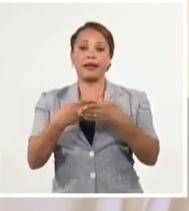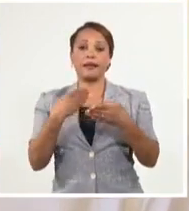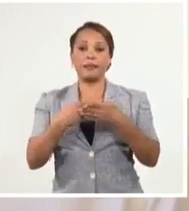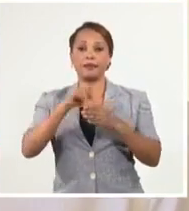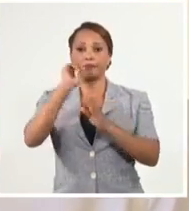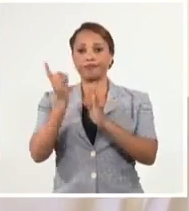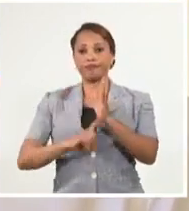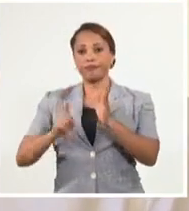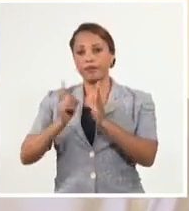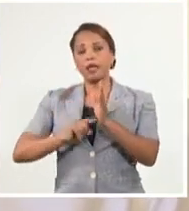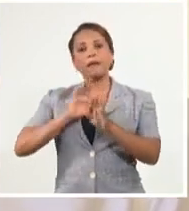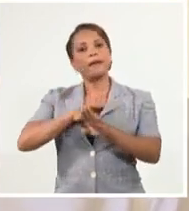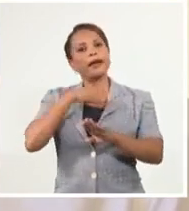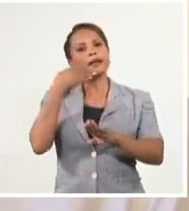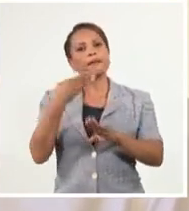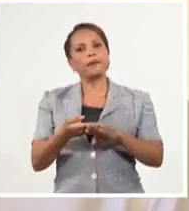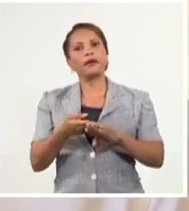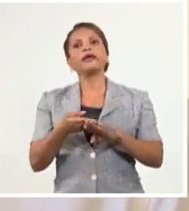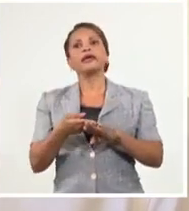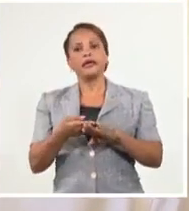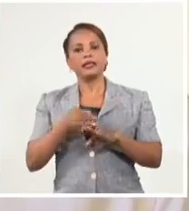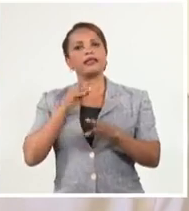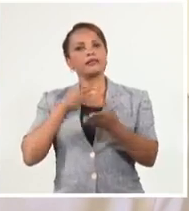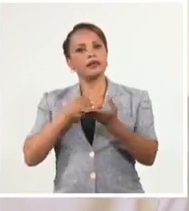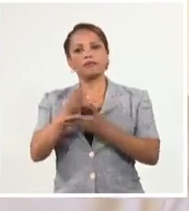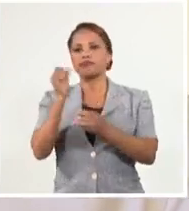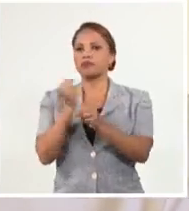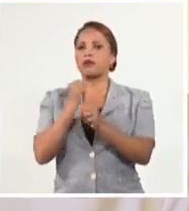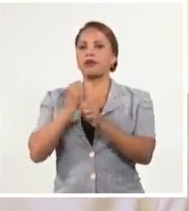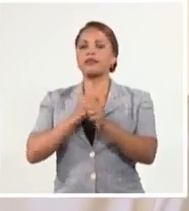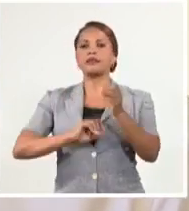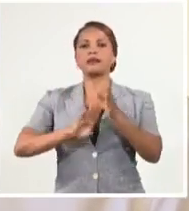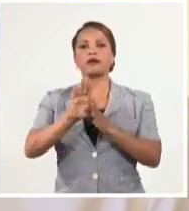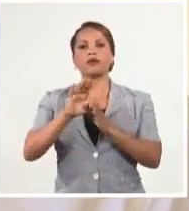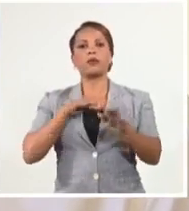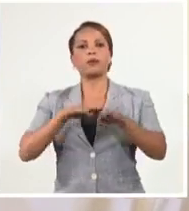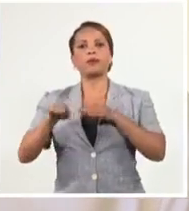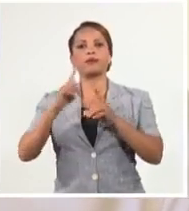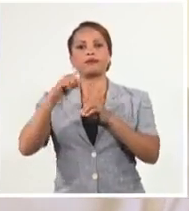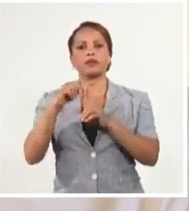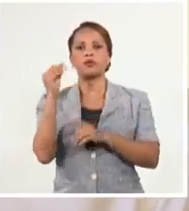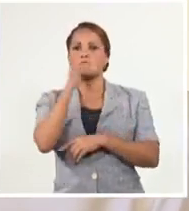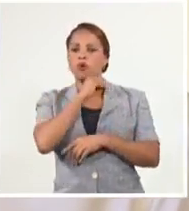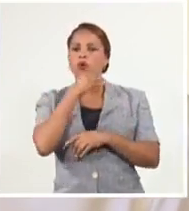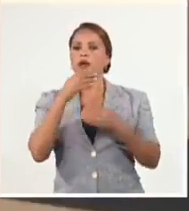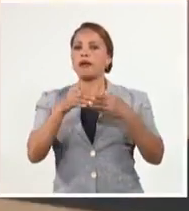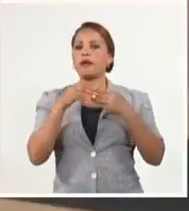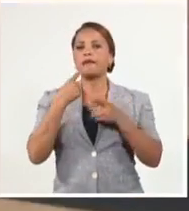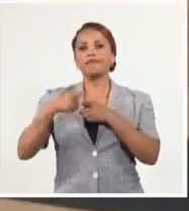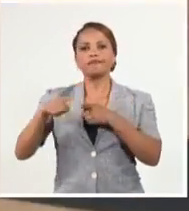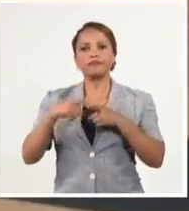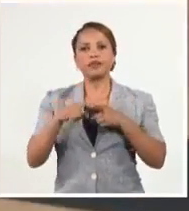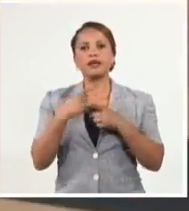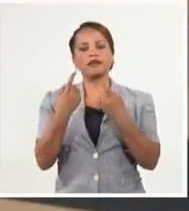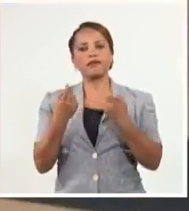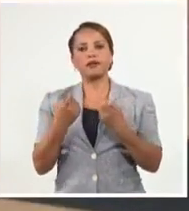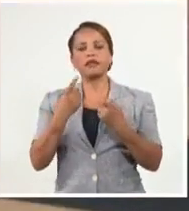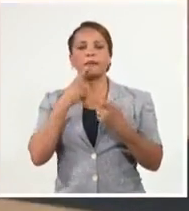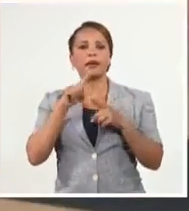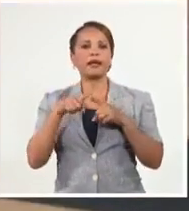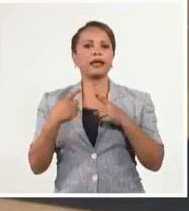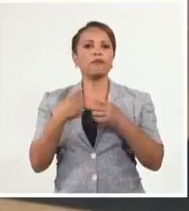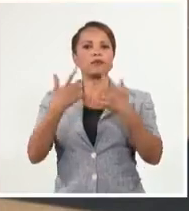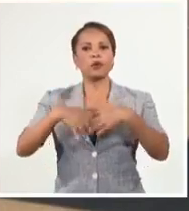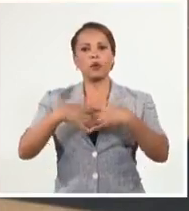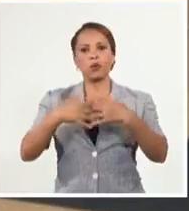existió, para luego cometer el trabajo de desarrollo y preparación tecnológica y de materias primas necesarias para la fabricación aquí